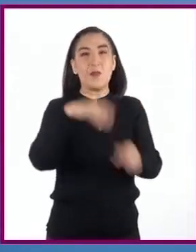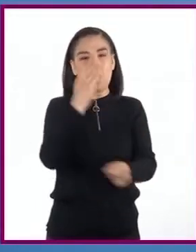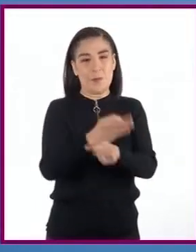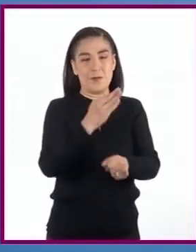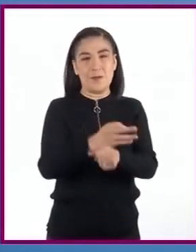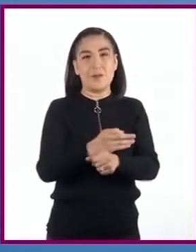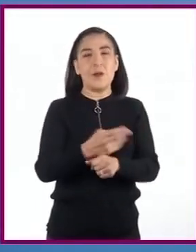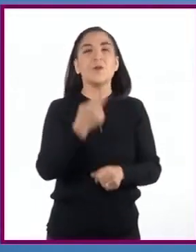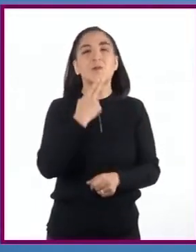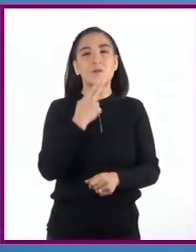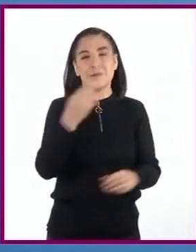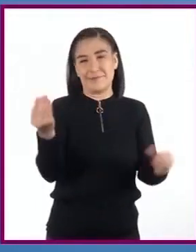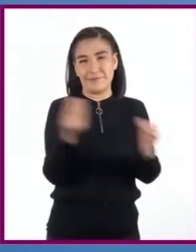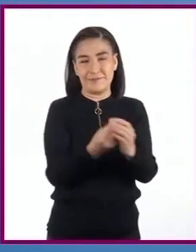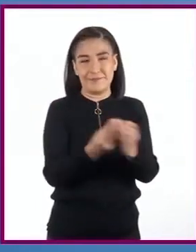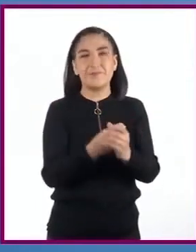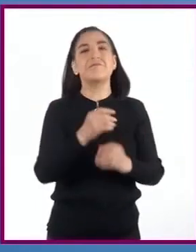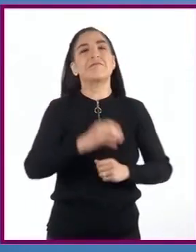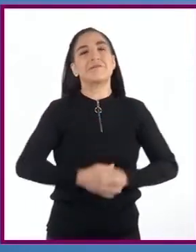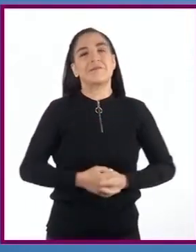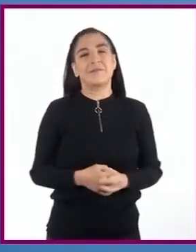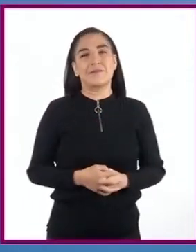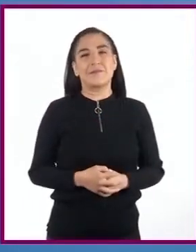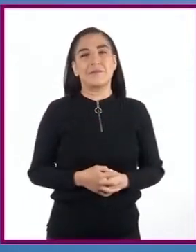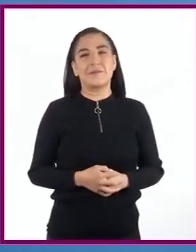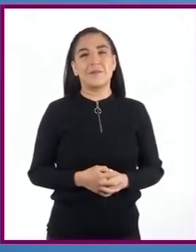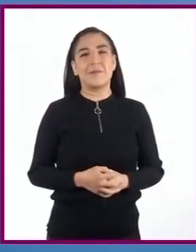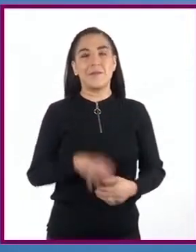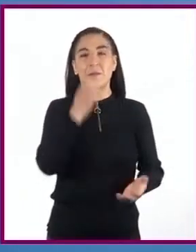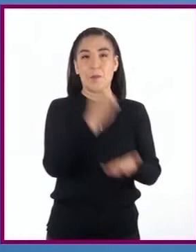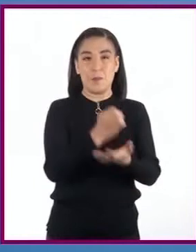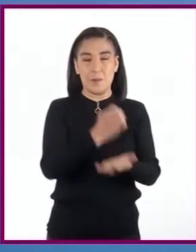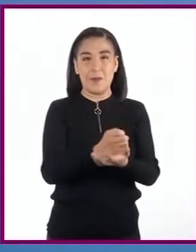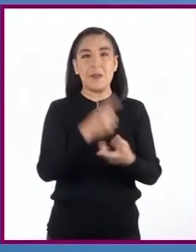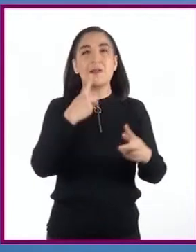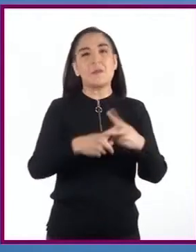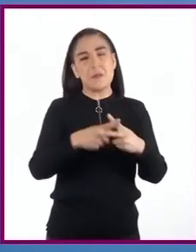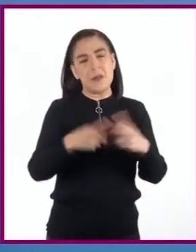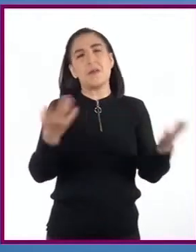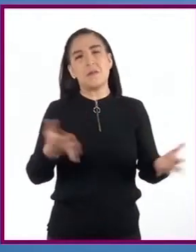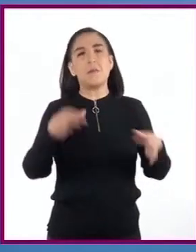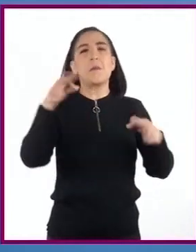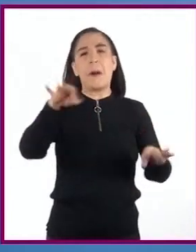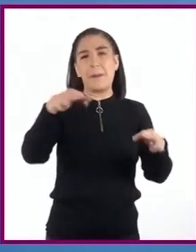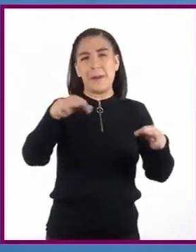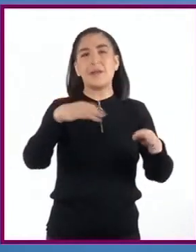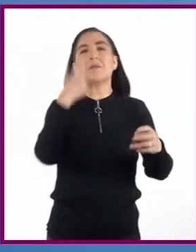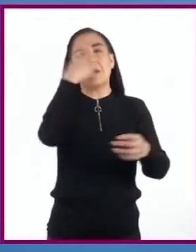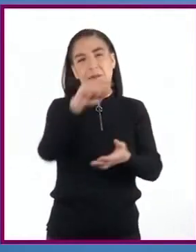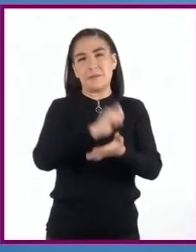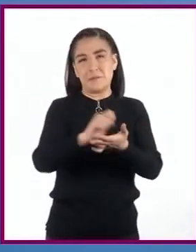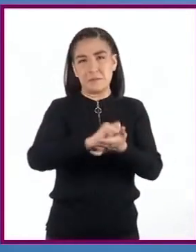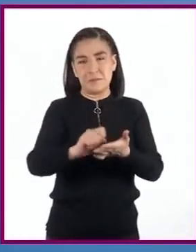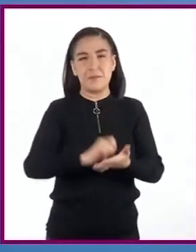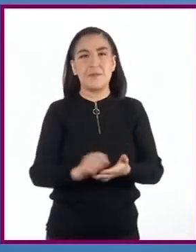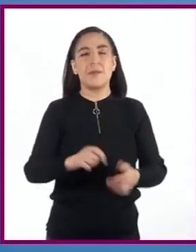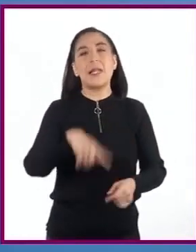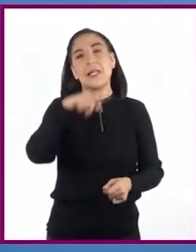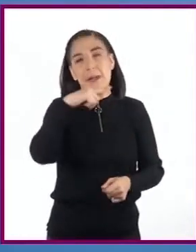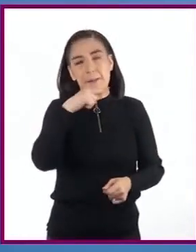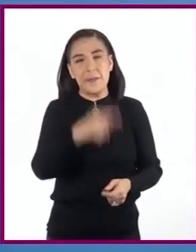utilizar en esta sesión son cuaderno de matemáticas o papel para escribir, lápiz,